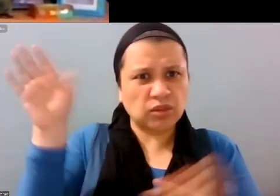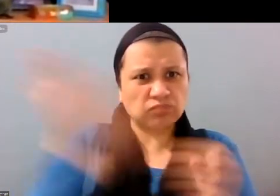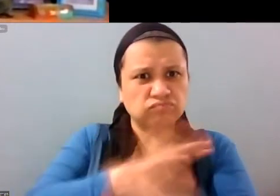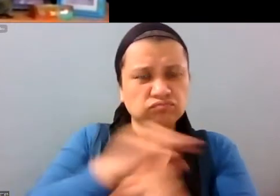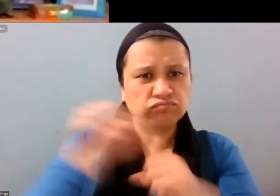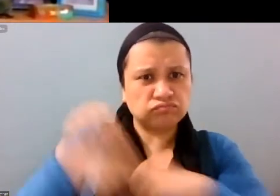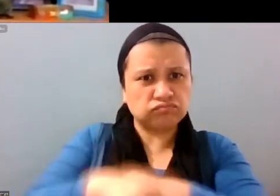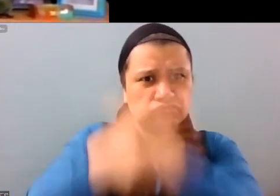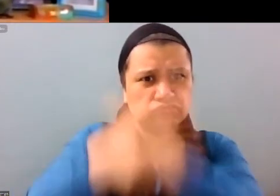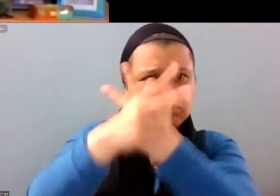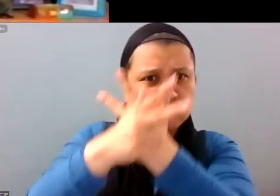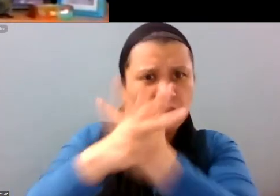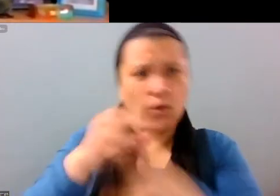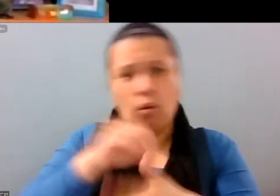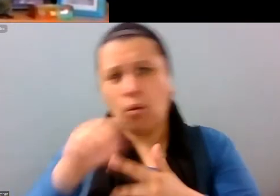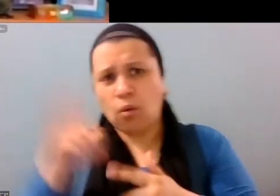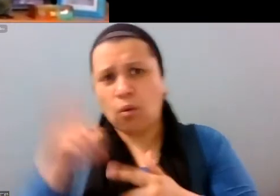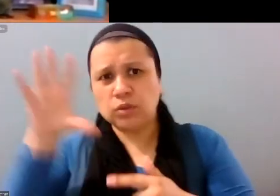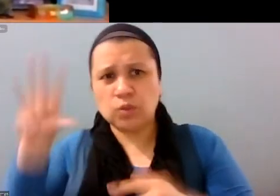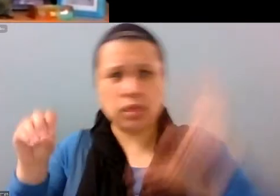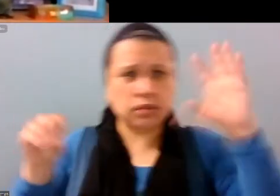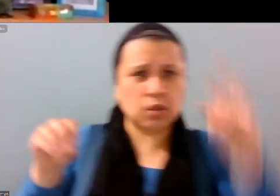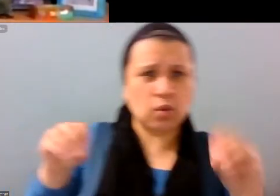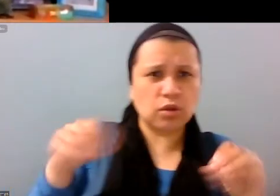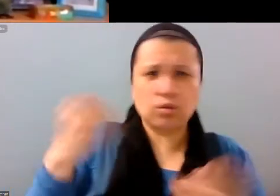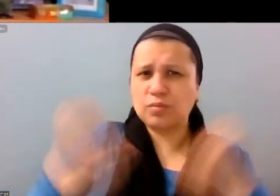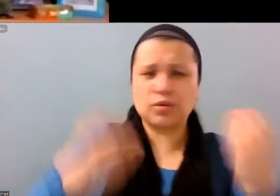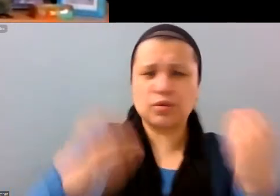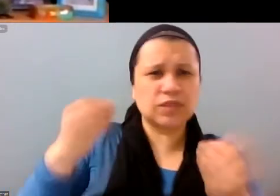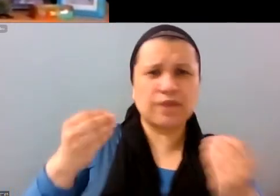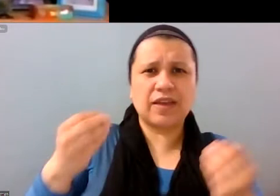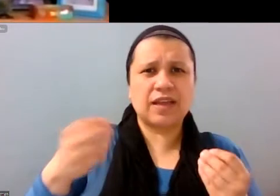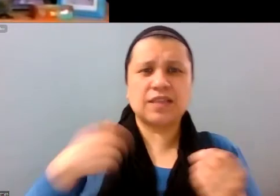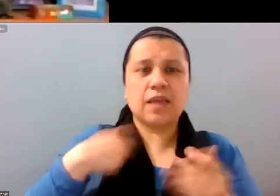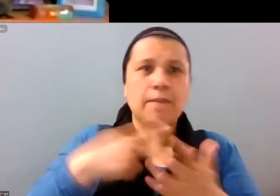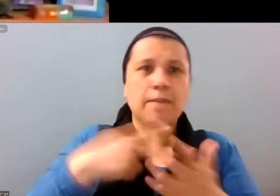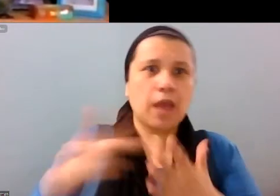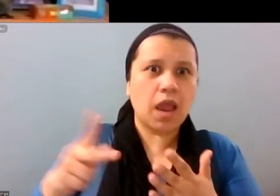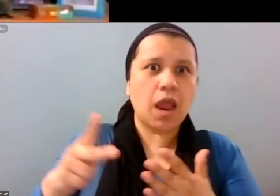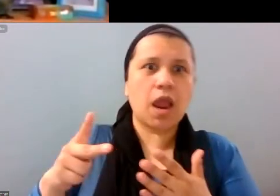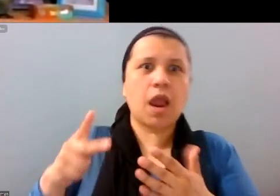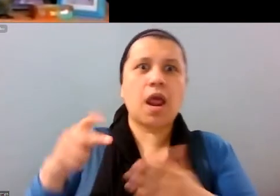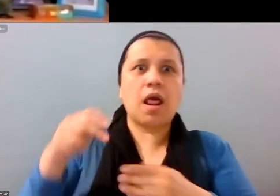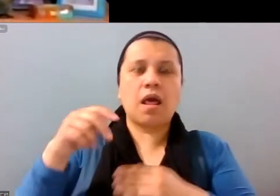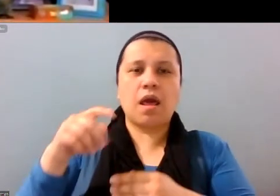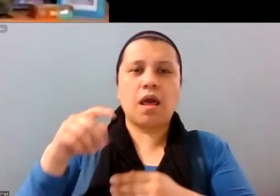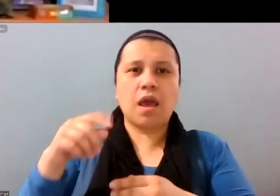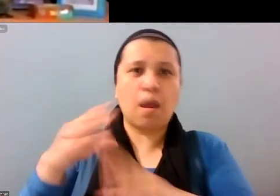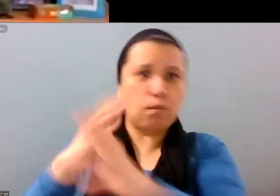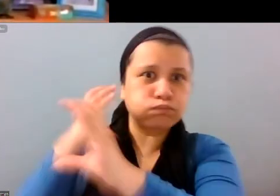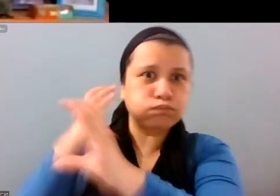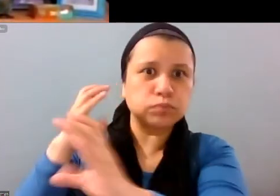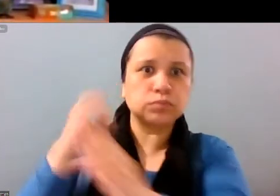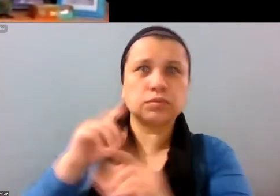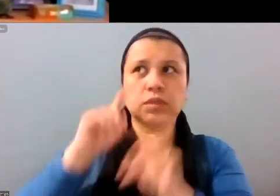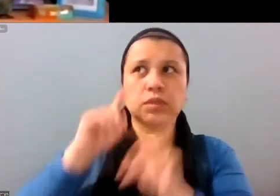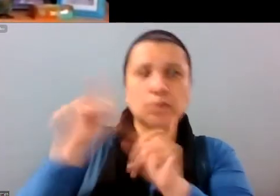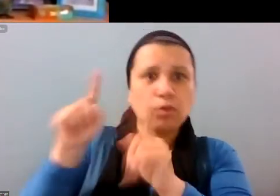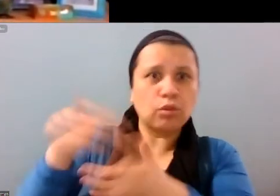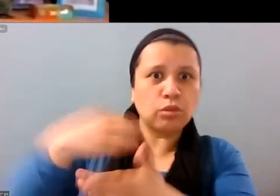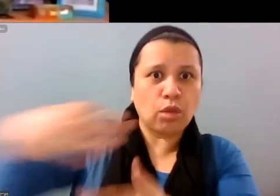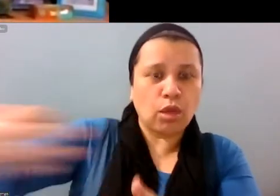porque hay que pensar en cómo se va a pagar la microbus si no van asistir todos los días y me